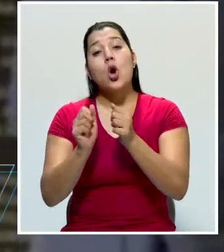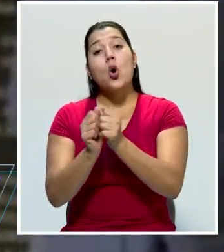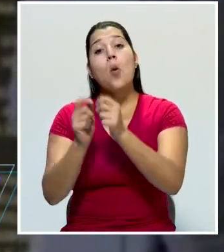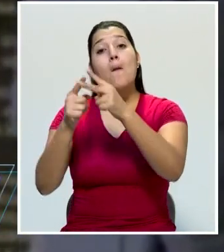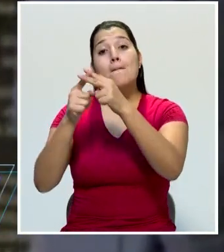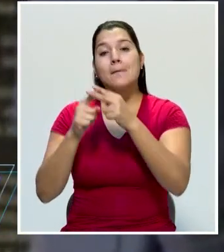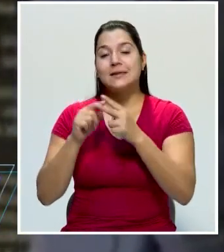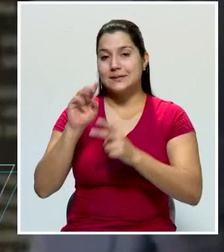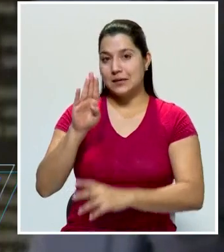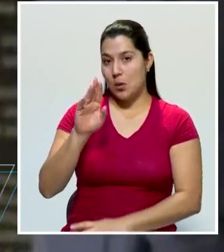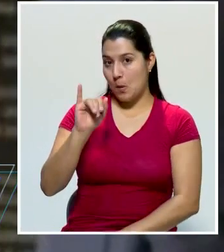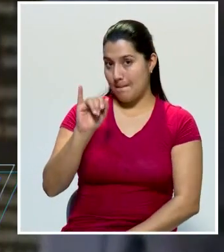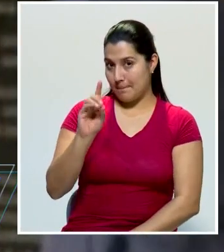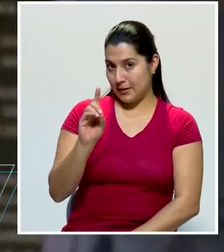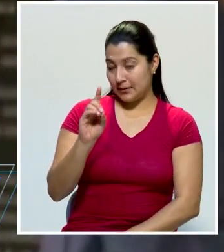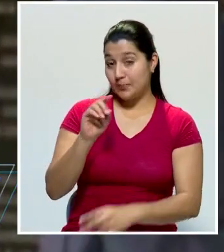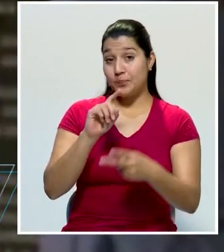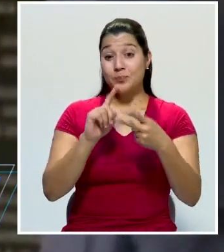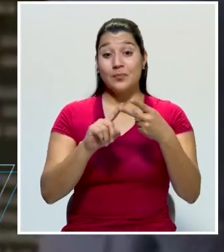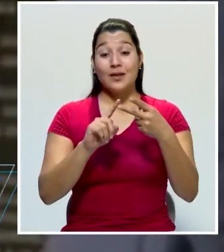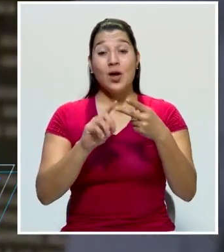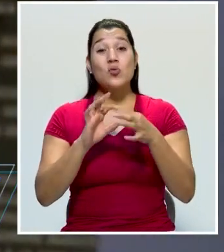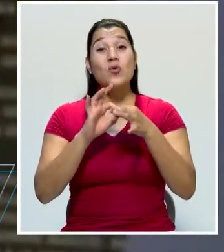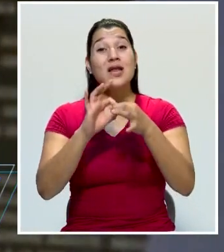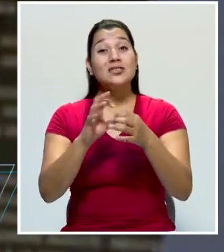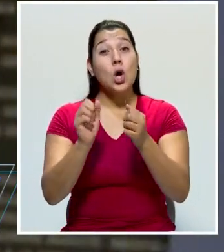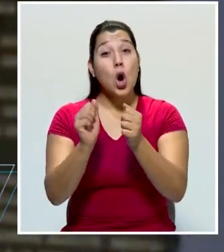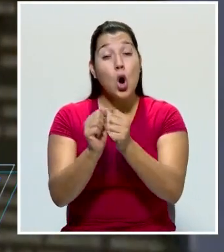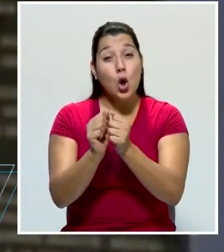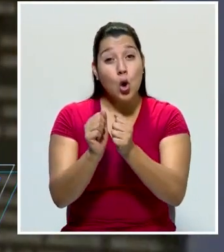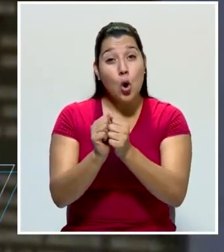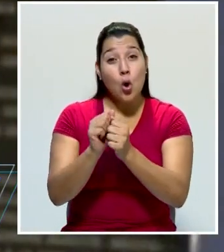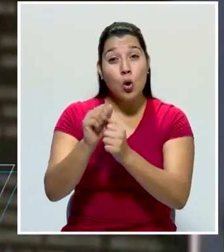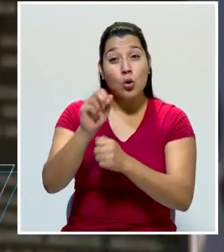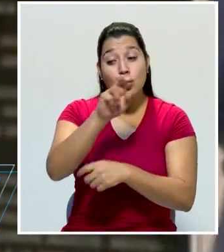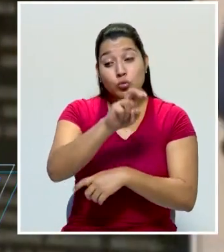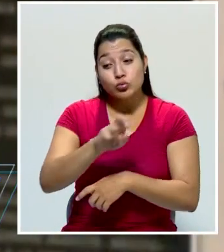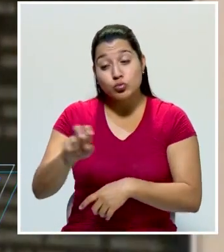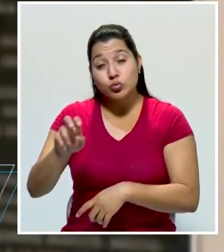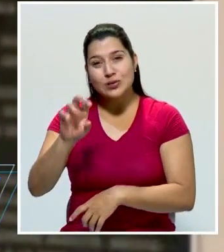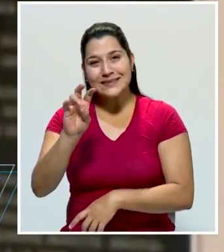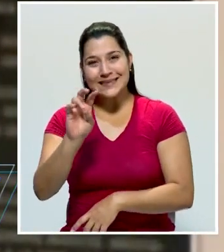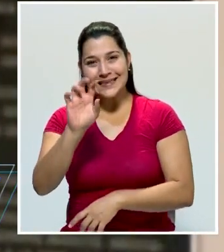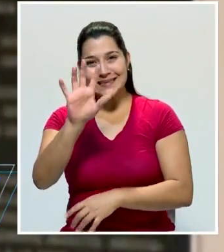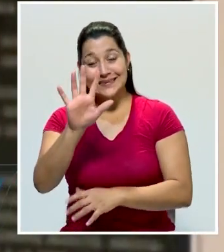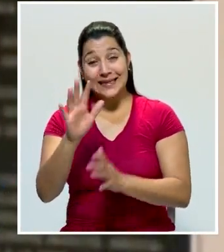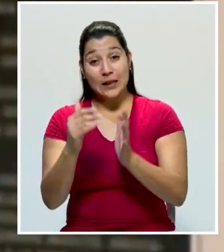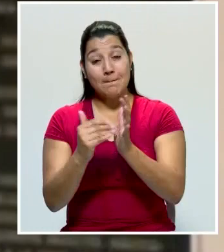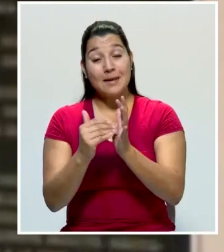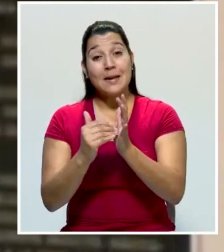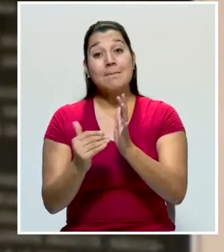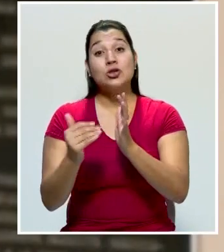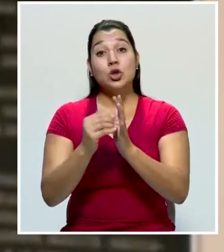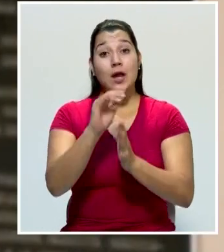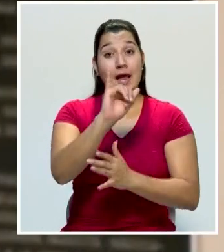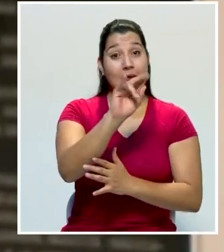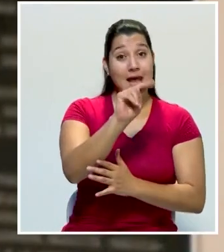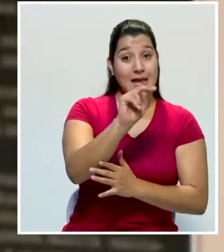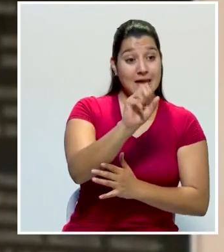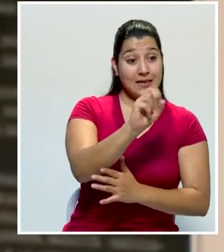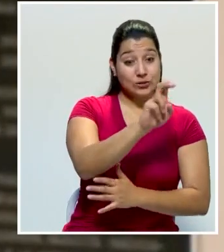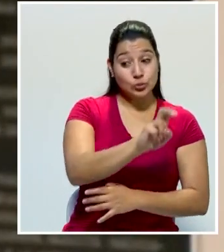En relación a la transferencia de los 75.000 millones del INS al Ejecutivo para apalancar